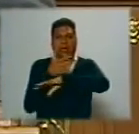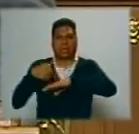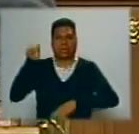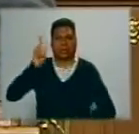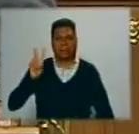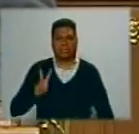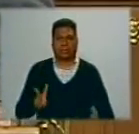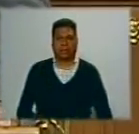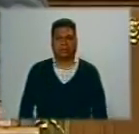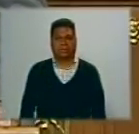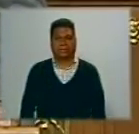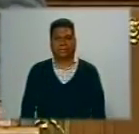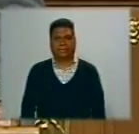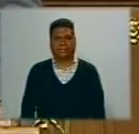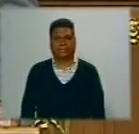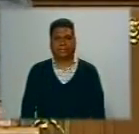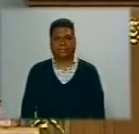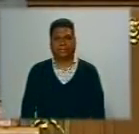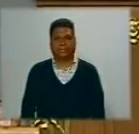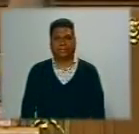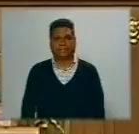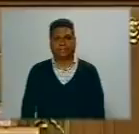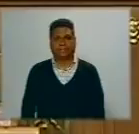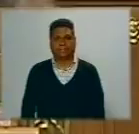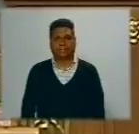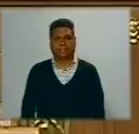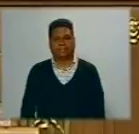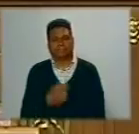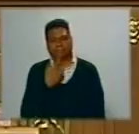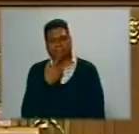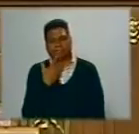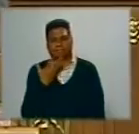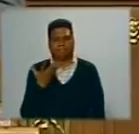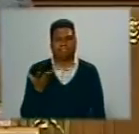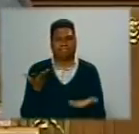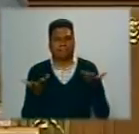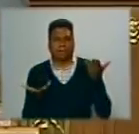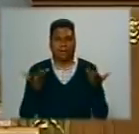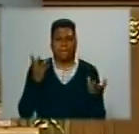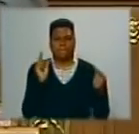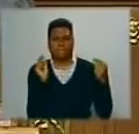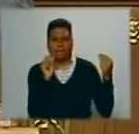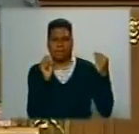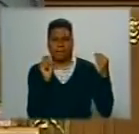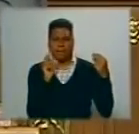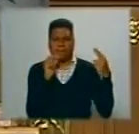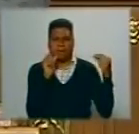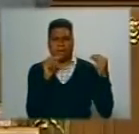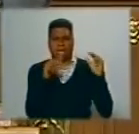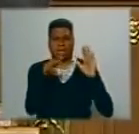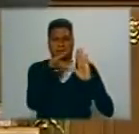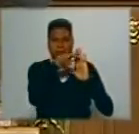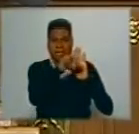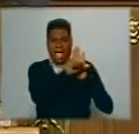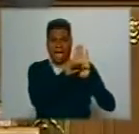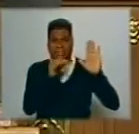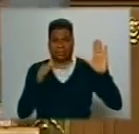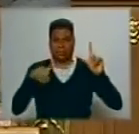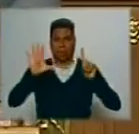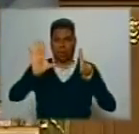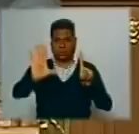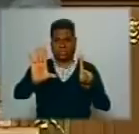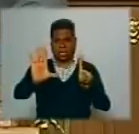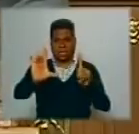venezolano, con la concertación, por decirlo de alguna manera. En su artículo 6, la